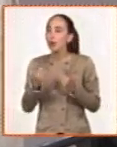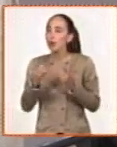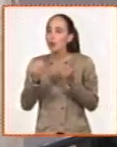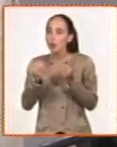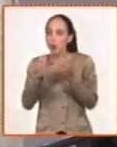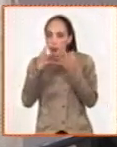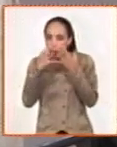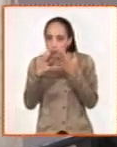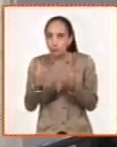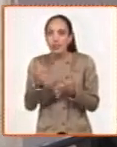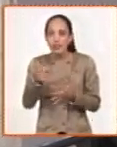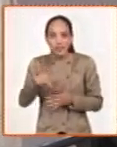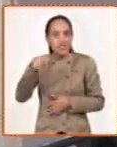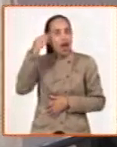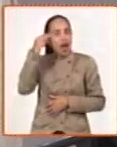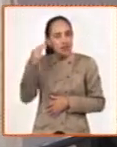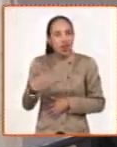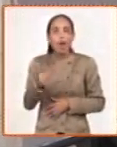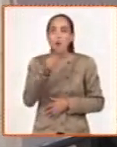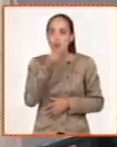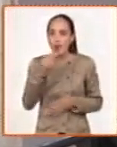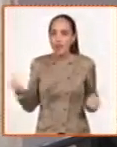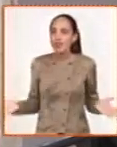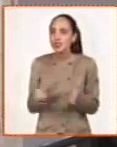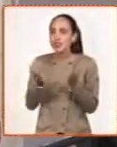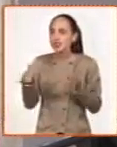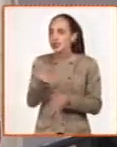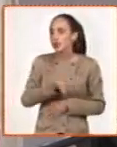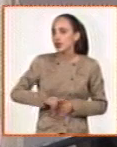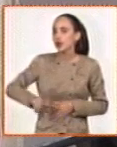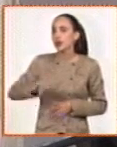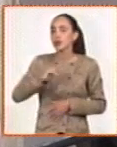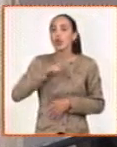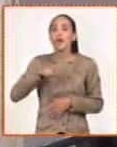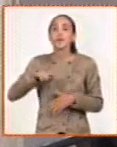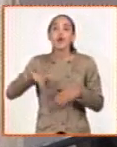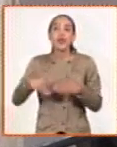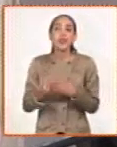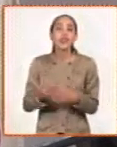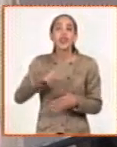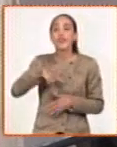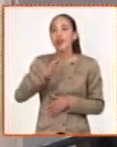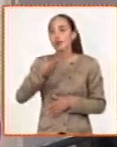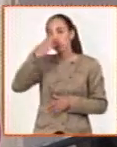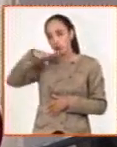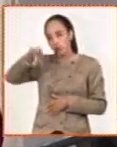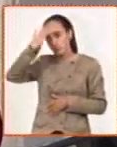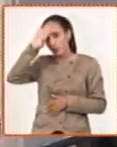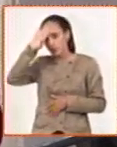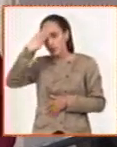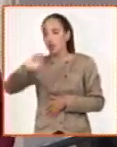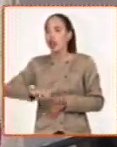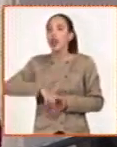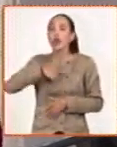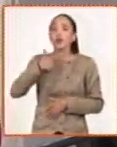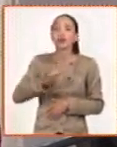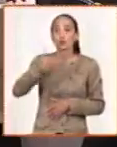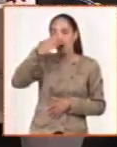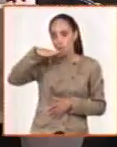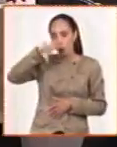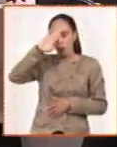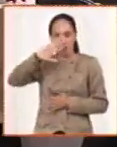esas habilidades se desarrollen también, no son el Día de la Cultura Cubana, la Jornada de la cultura cubana no es de los